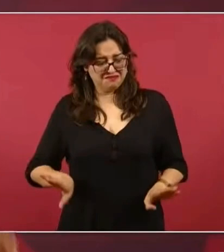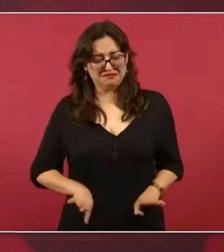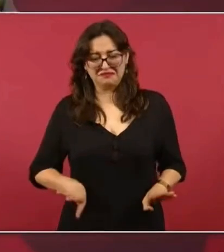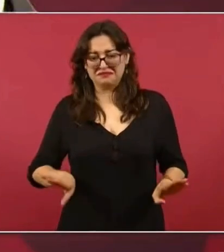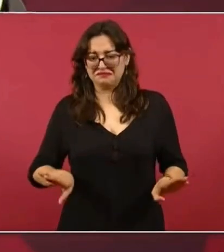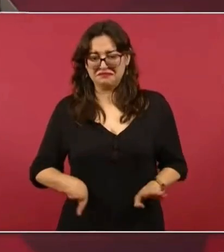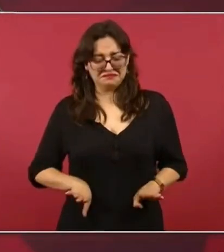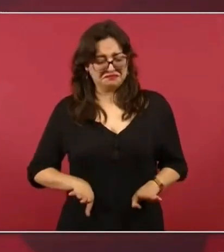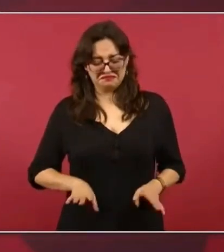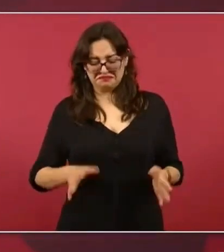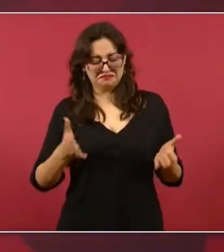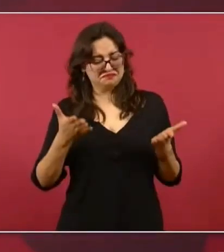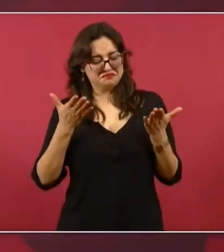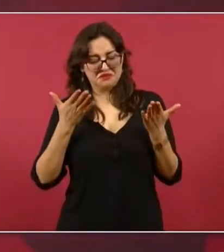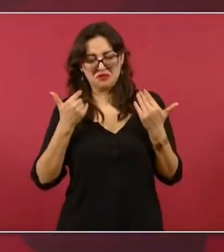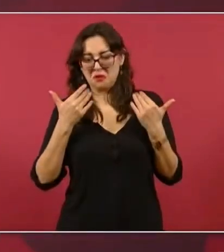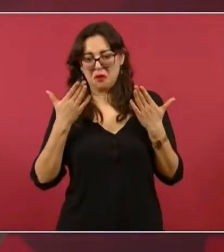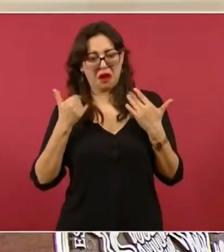y se han dedicado